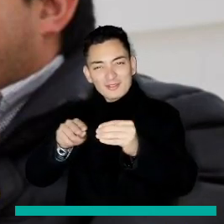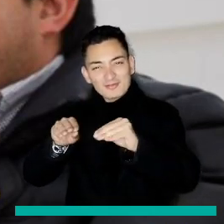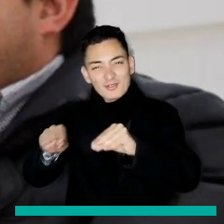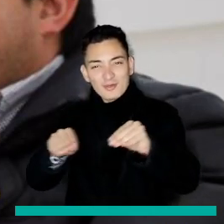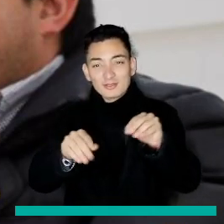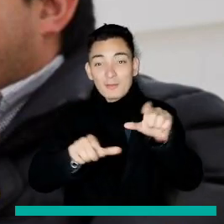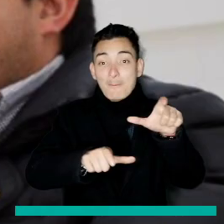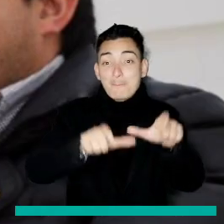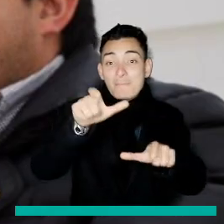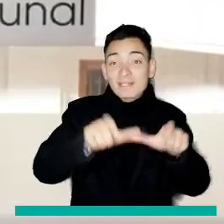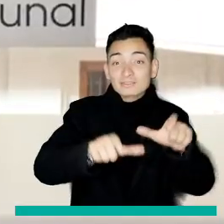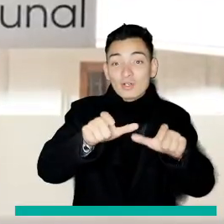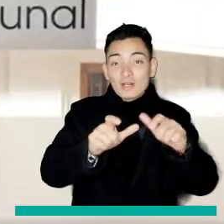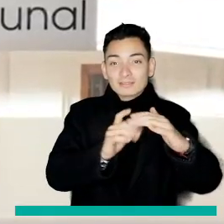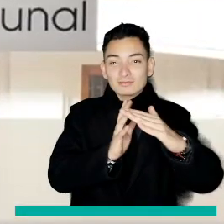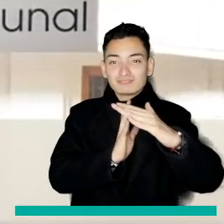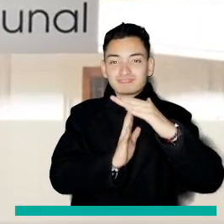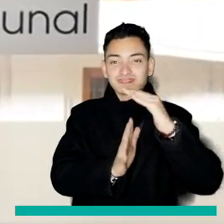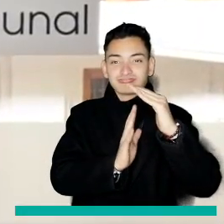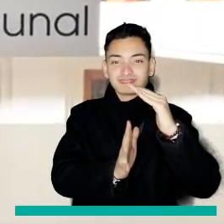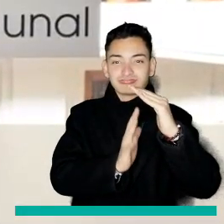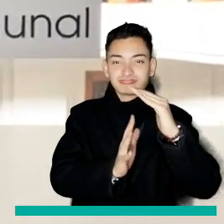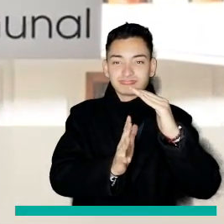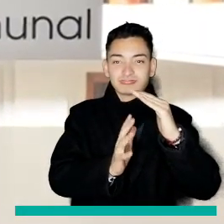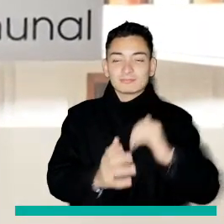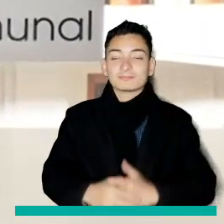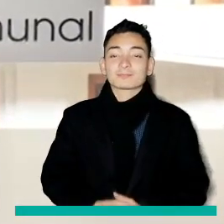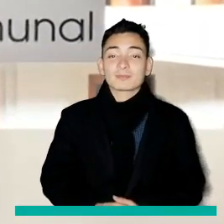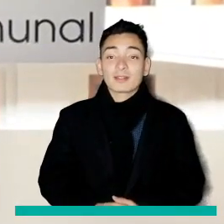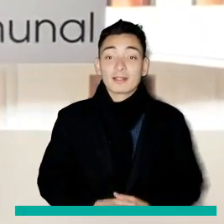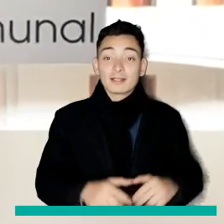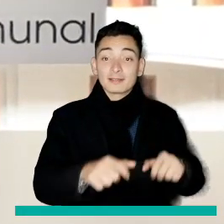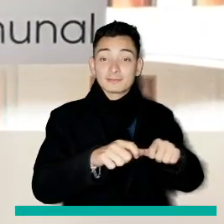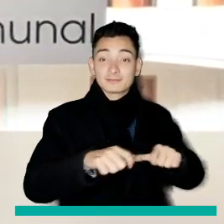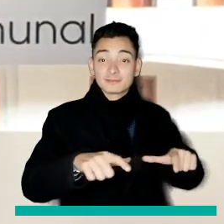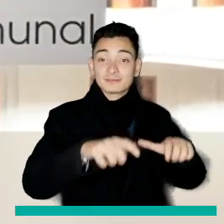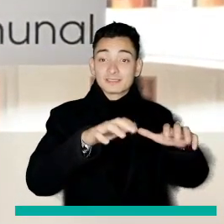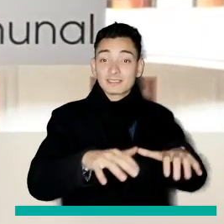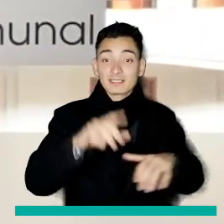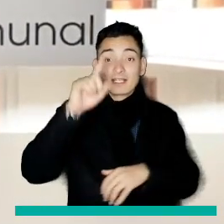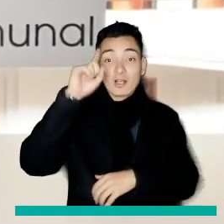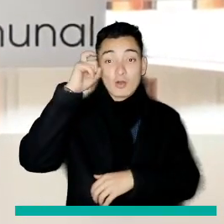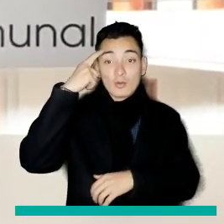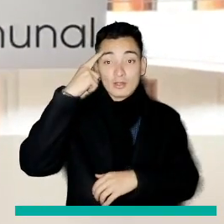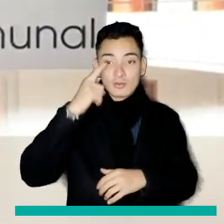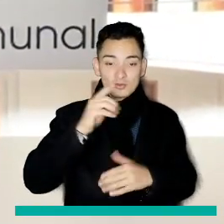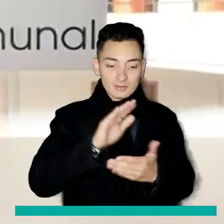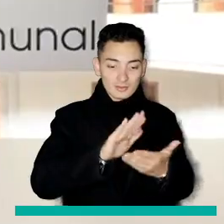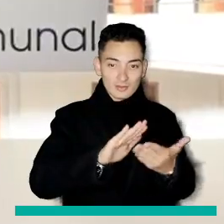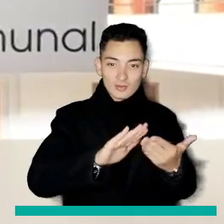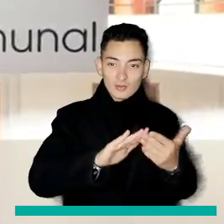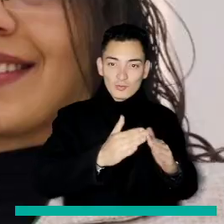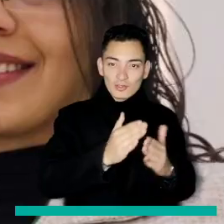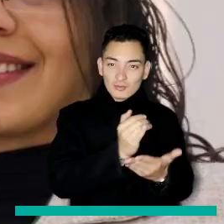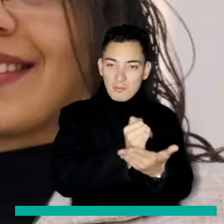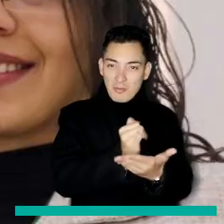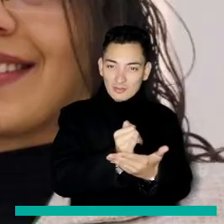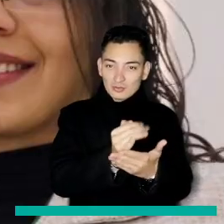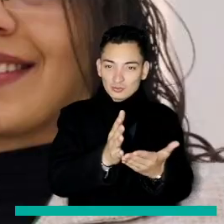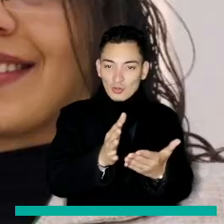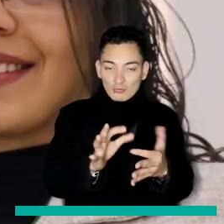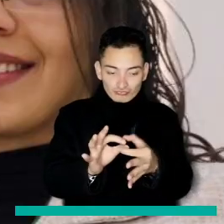de la población migrante. Contarles que el día de hoy la Secretaría de Gobierno y Acción Comunal, en conjunto con la Organización Internacional para las